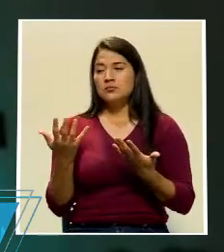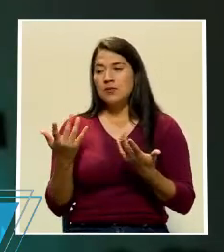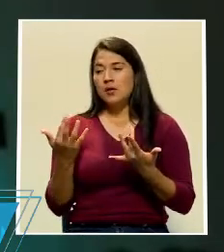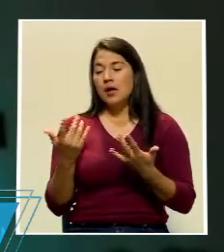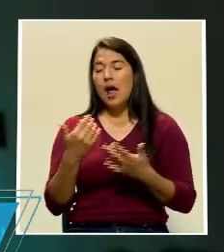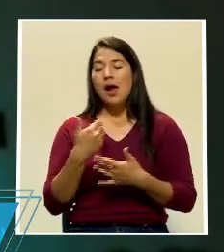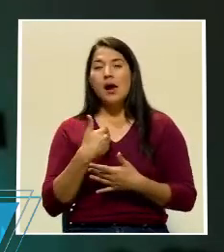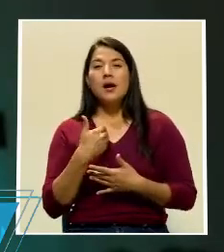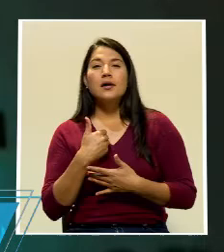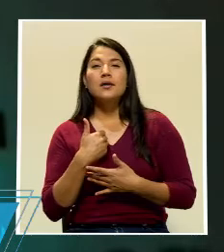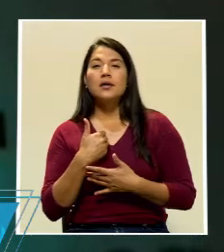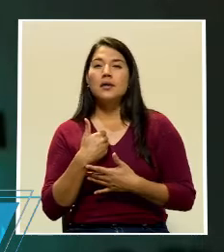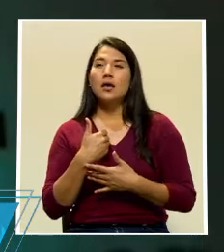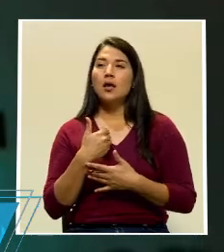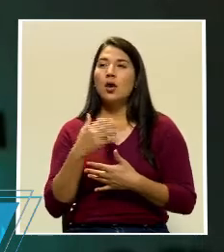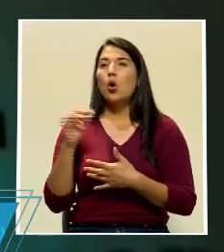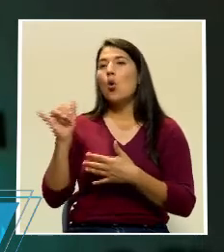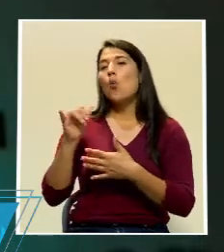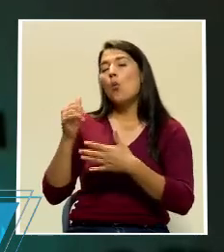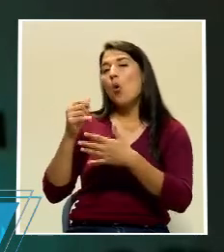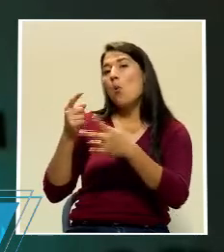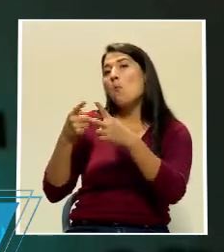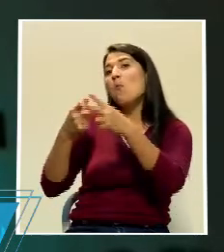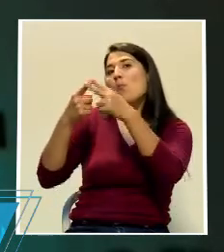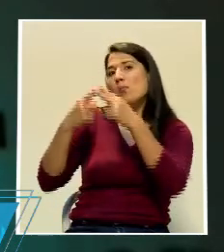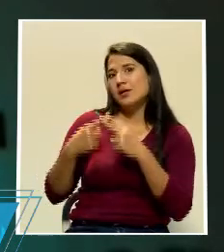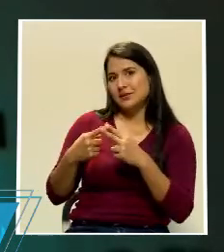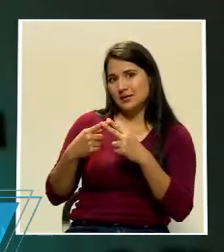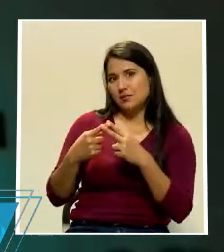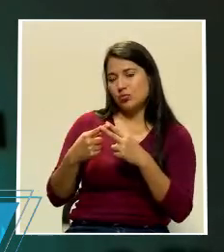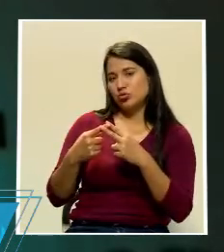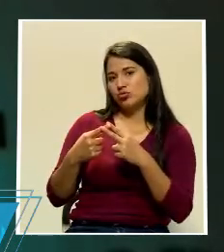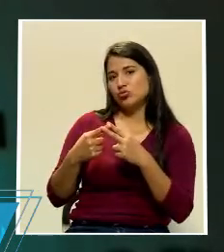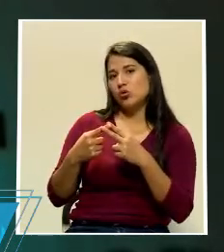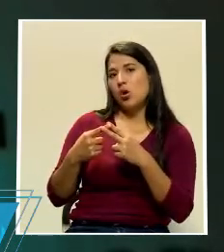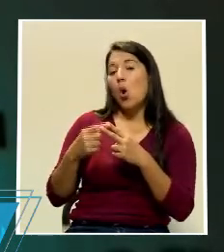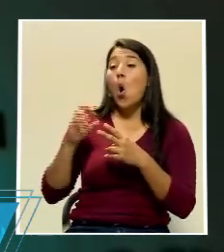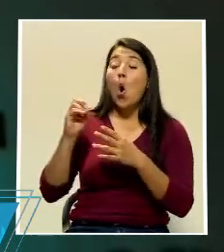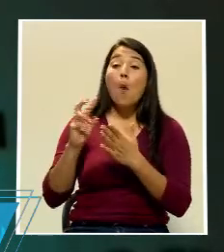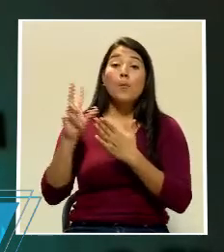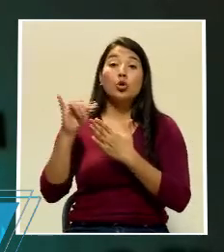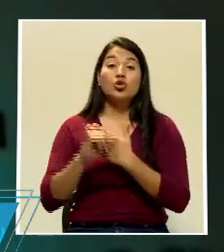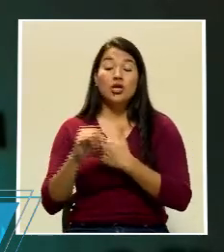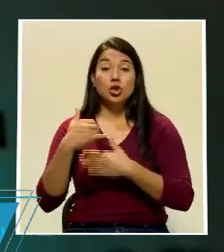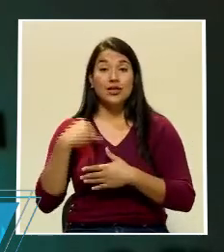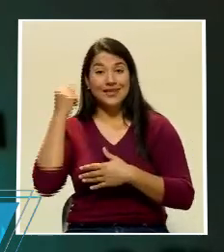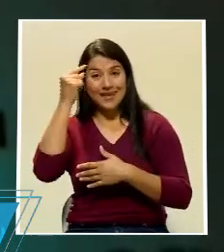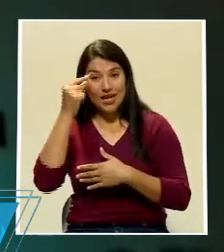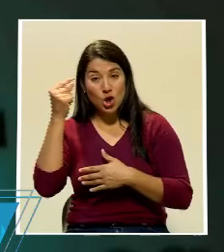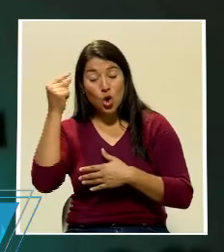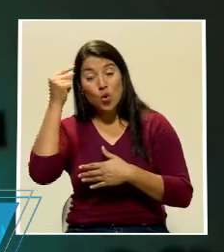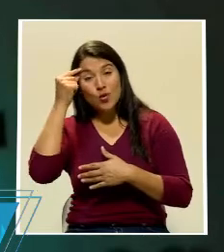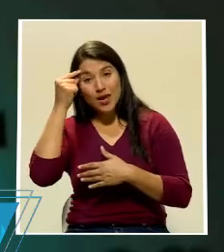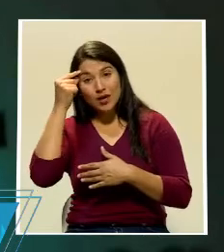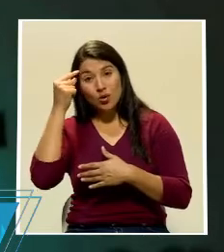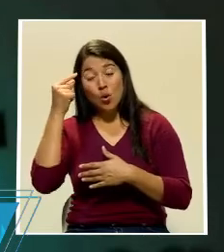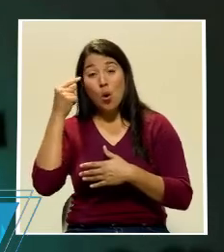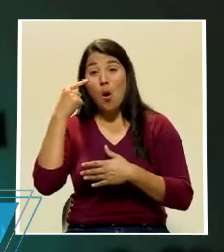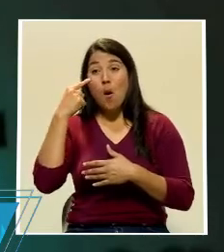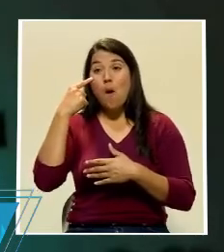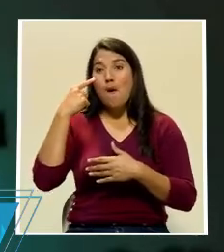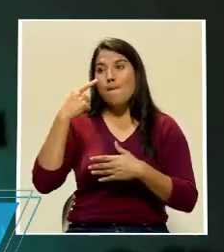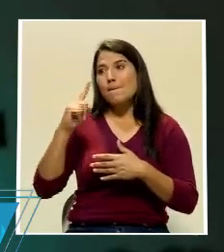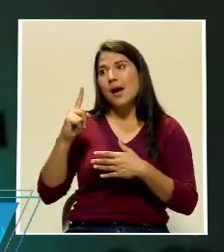hay financiamientos del Estado para proyectos específicos que meten en valor la